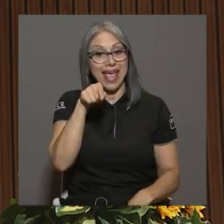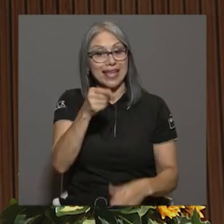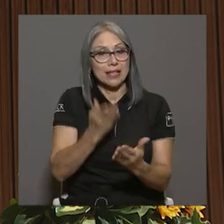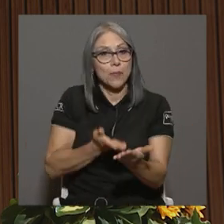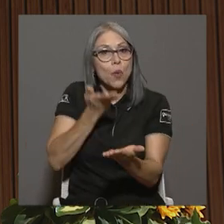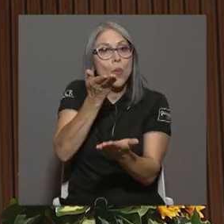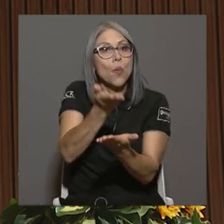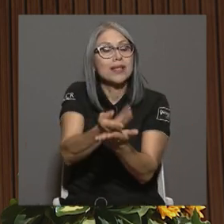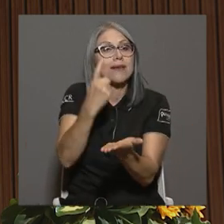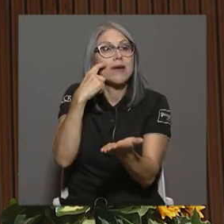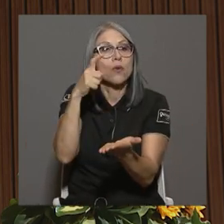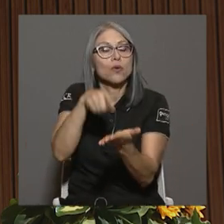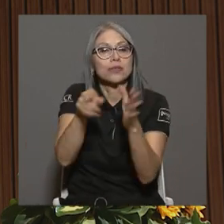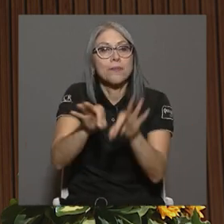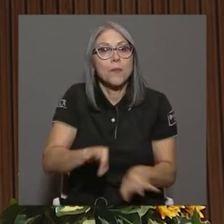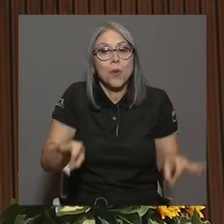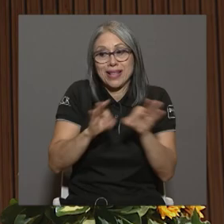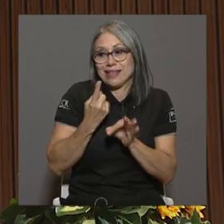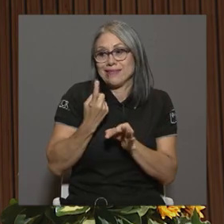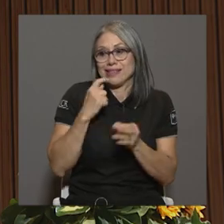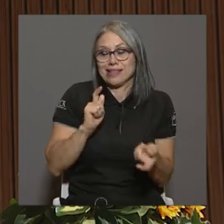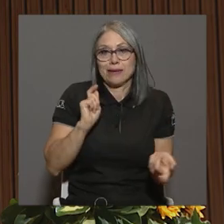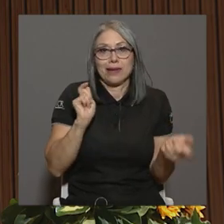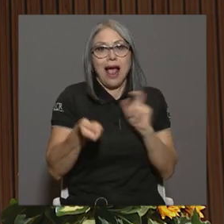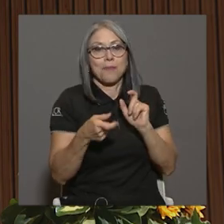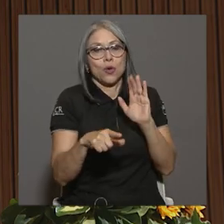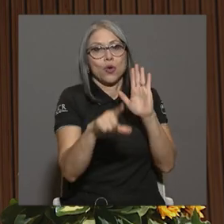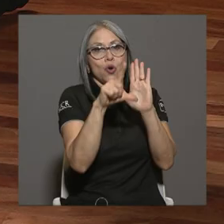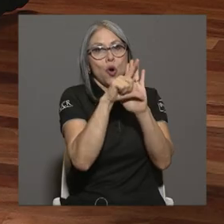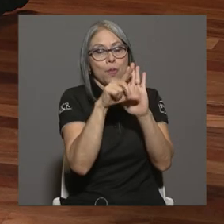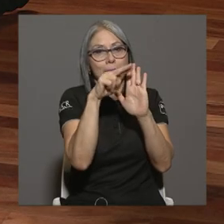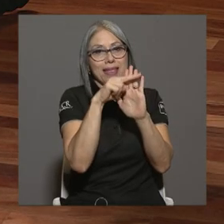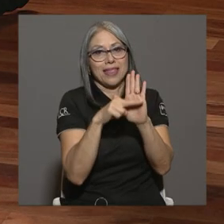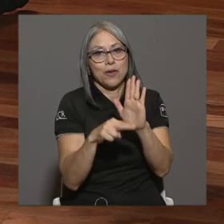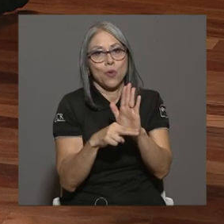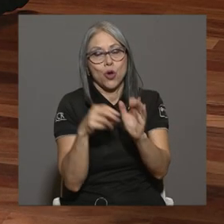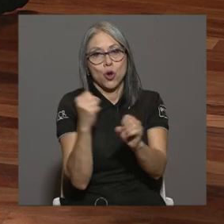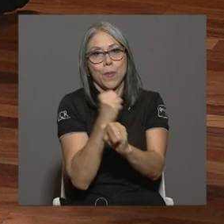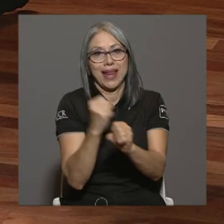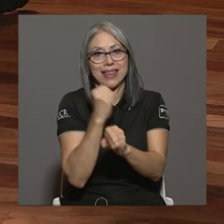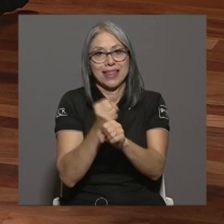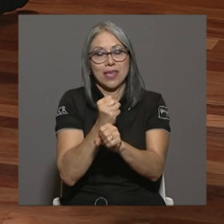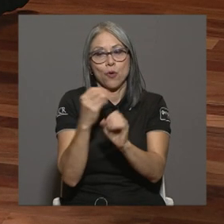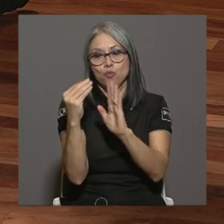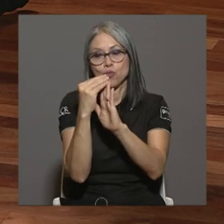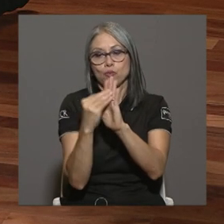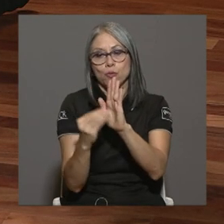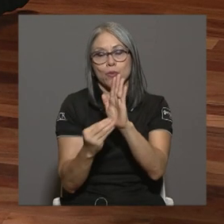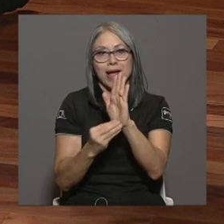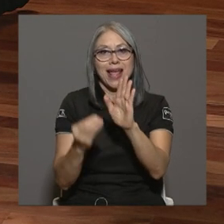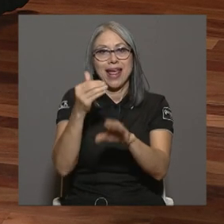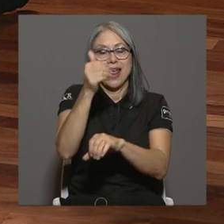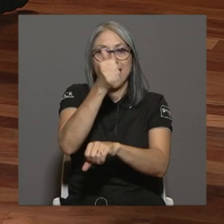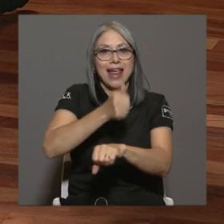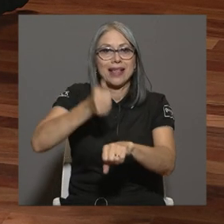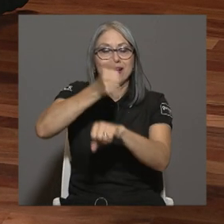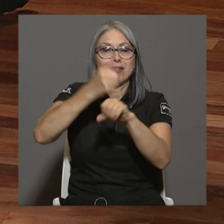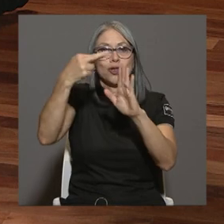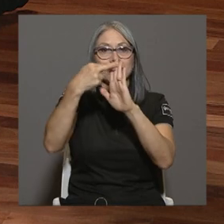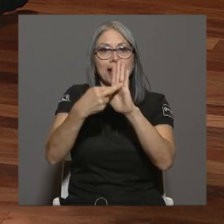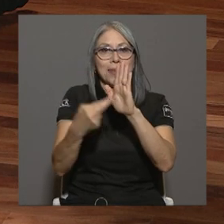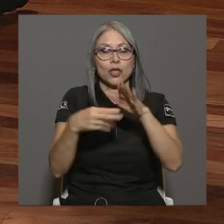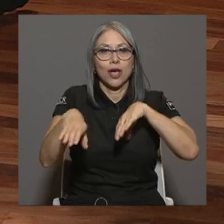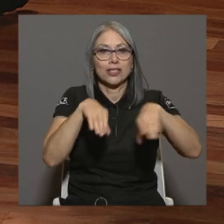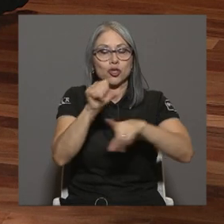reconoce la importancia del reciente cambio normativo y operativo definido en el Reglamento de la Acción Social de la